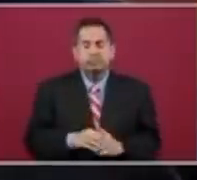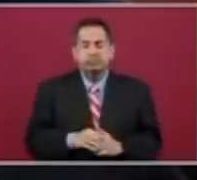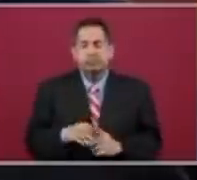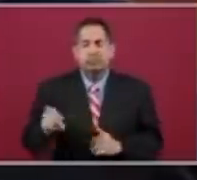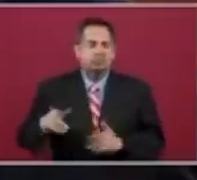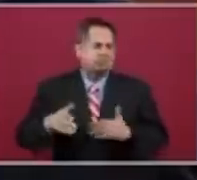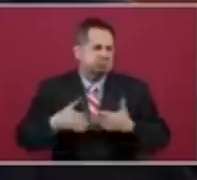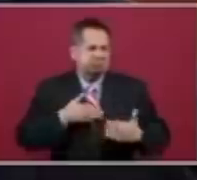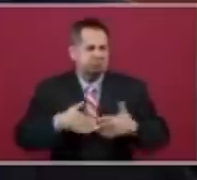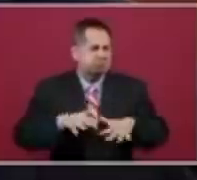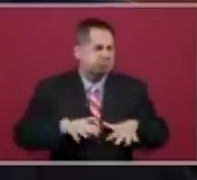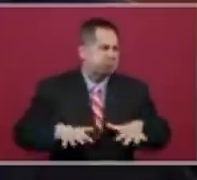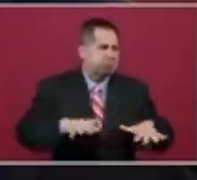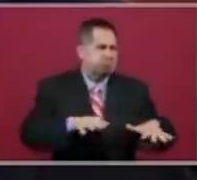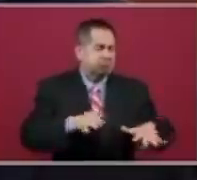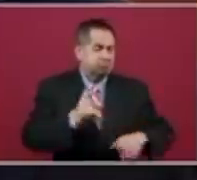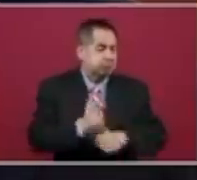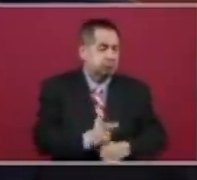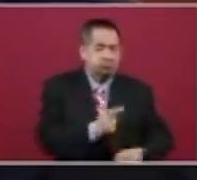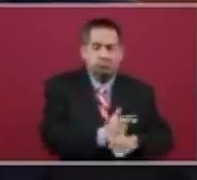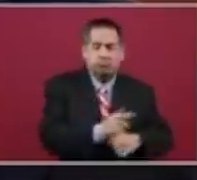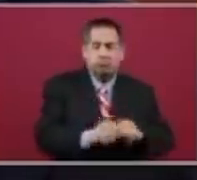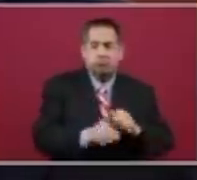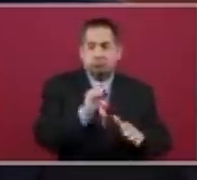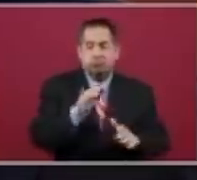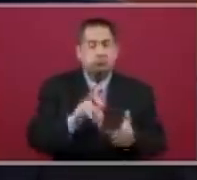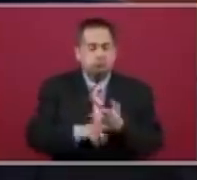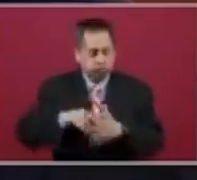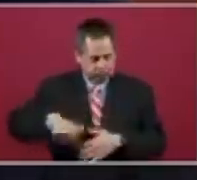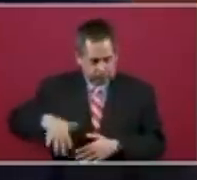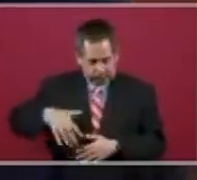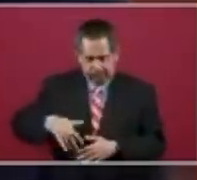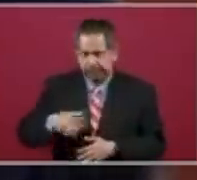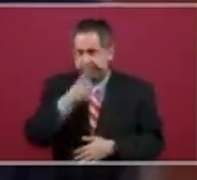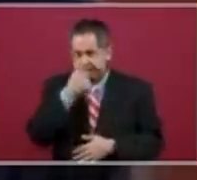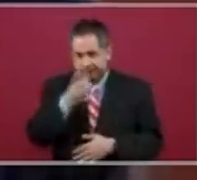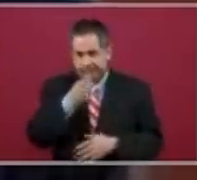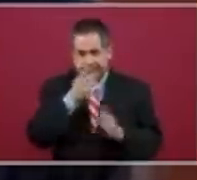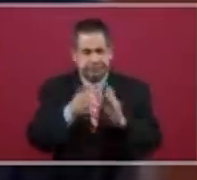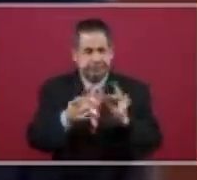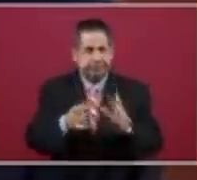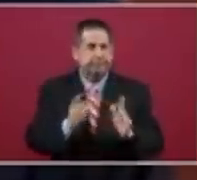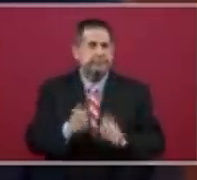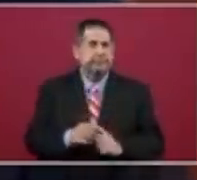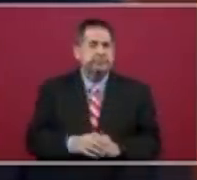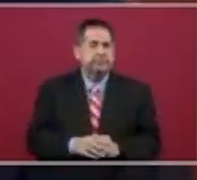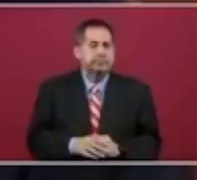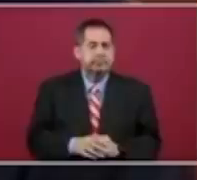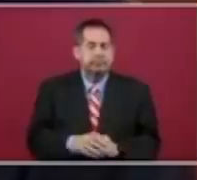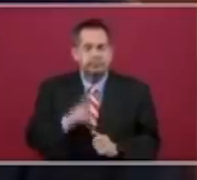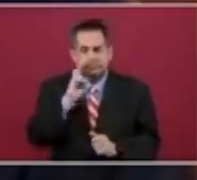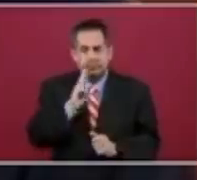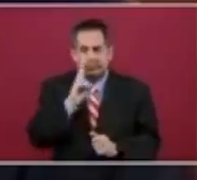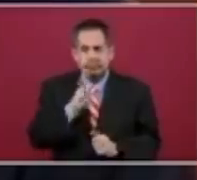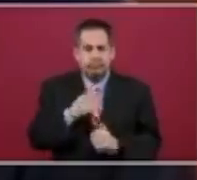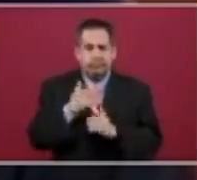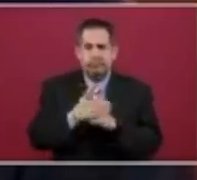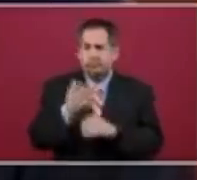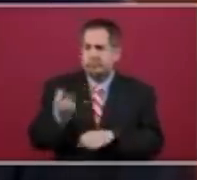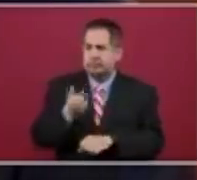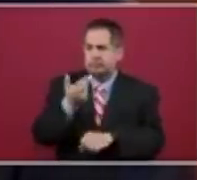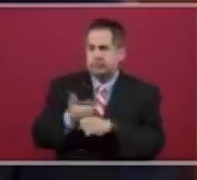recorriendo el terreno. Ya como lo dijimos ahora, pues a ver si la